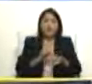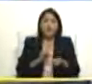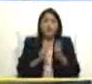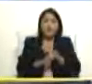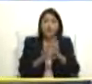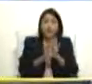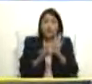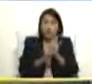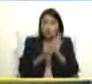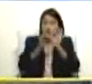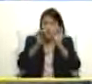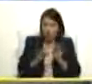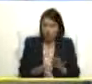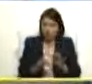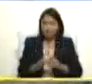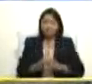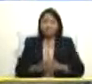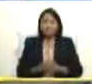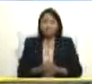debate público.